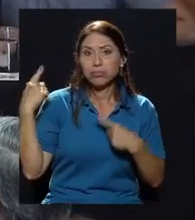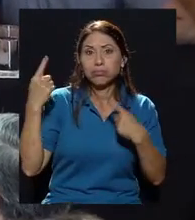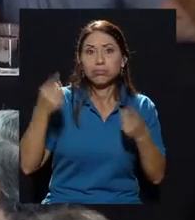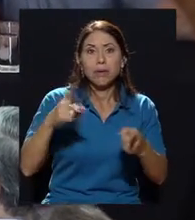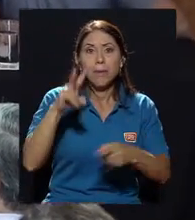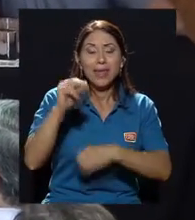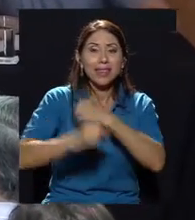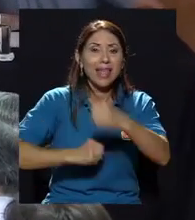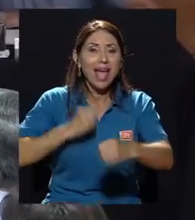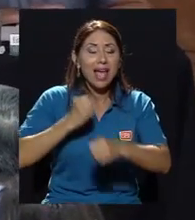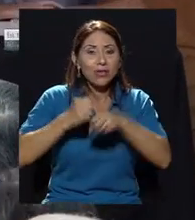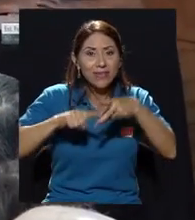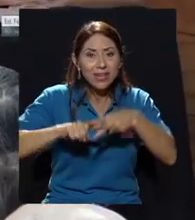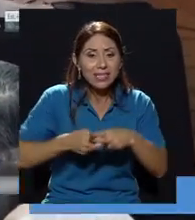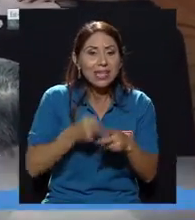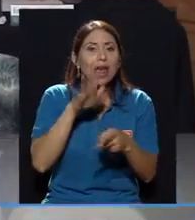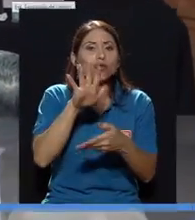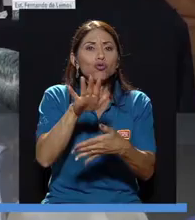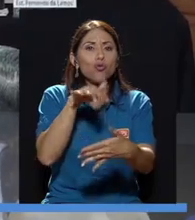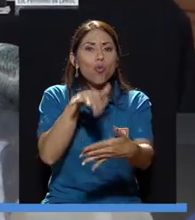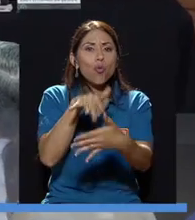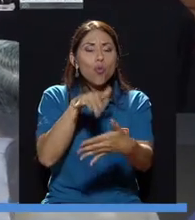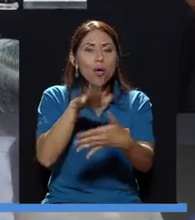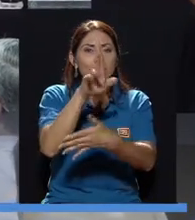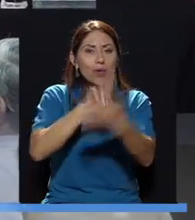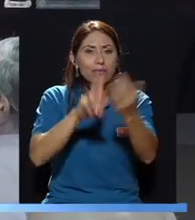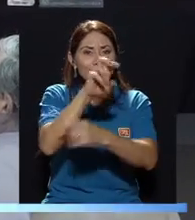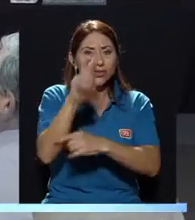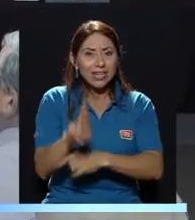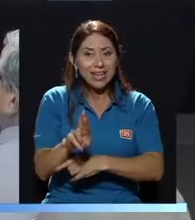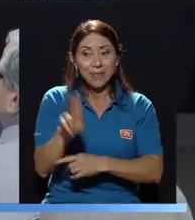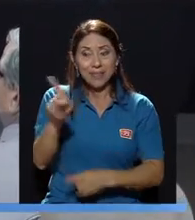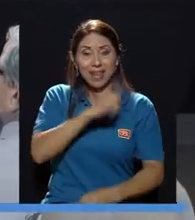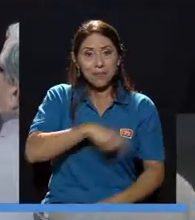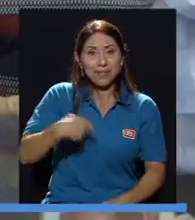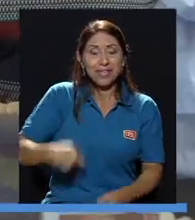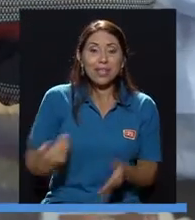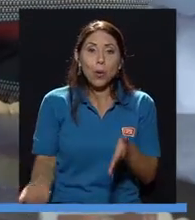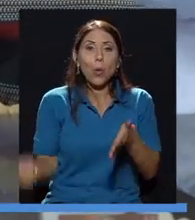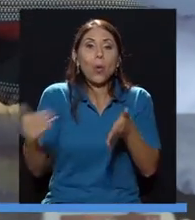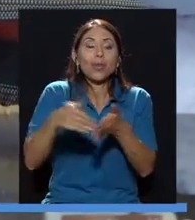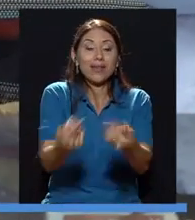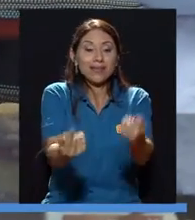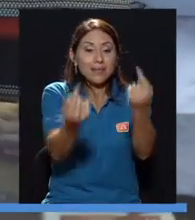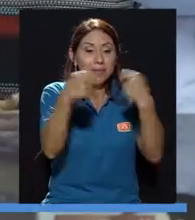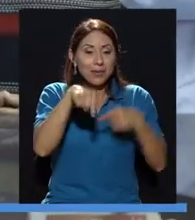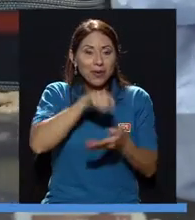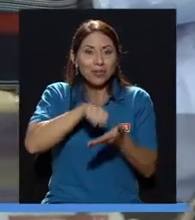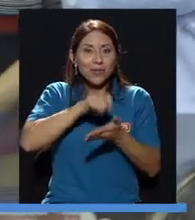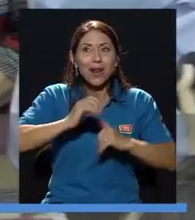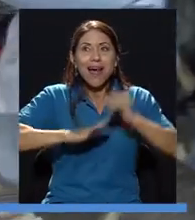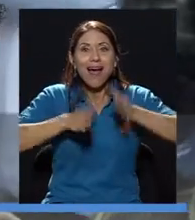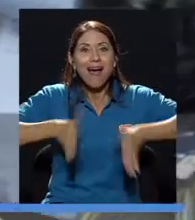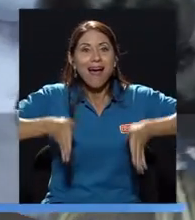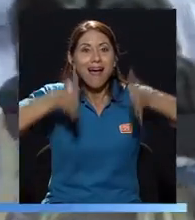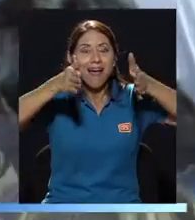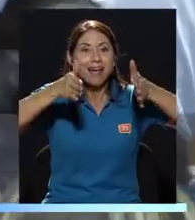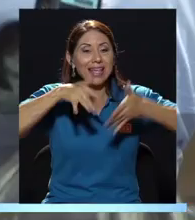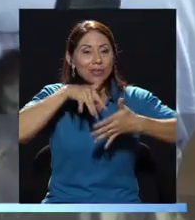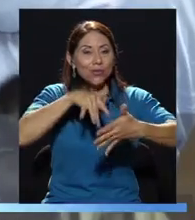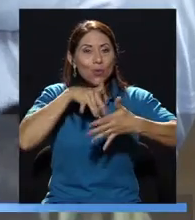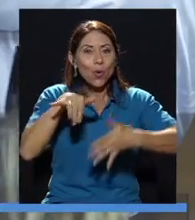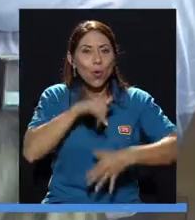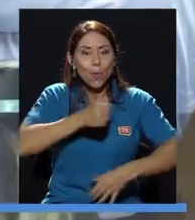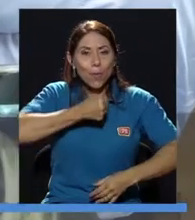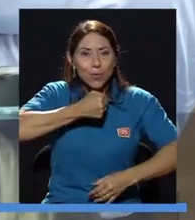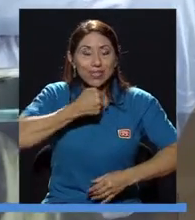20 años de haber iniciado su formación en la Universidad de Costa Rica, el presidente Alvarado regresó a la escuela en que se formó como periodista